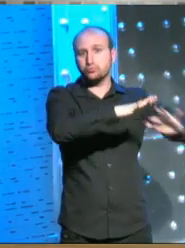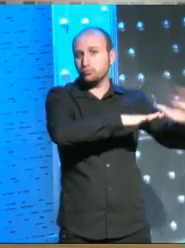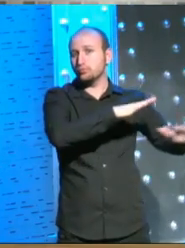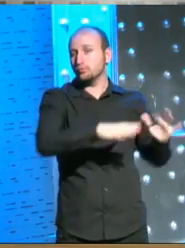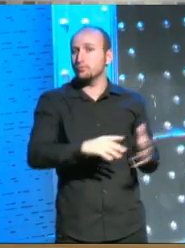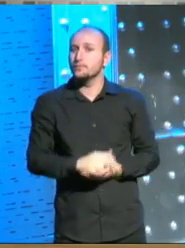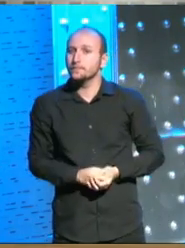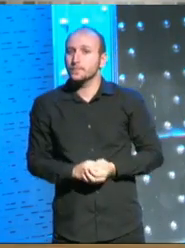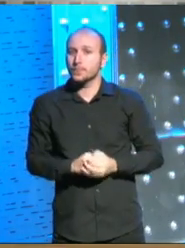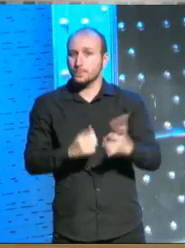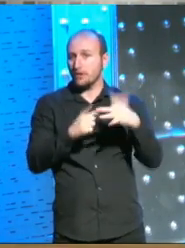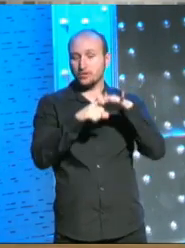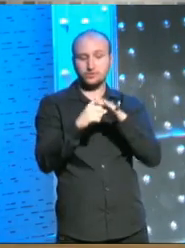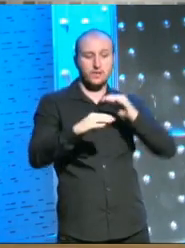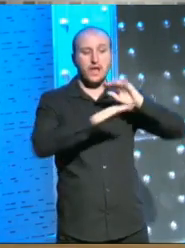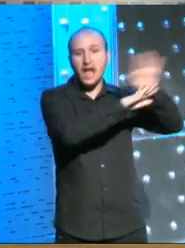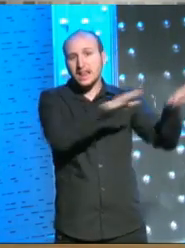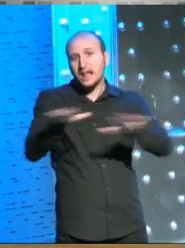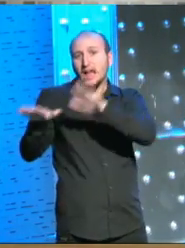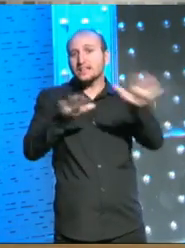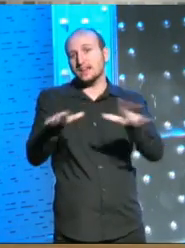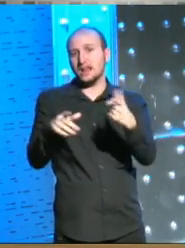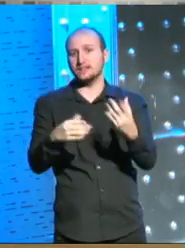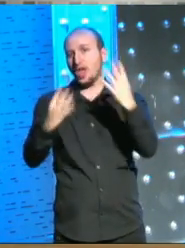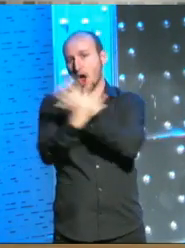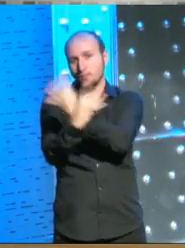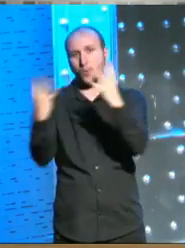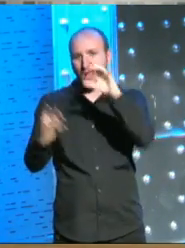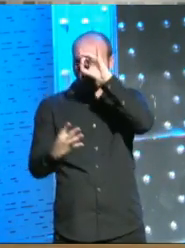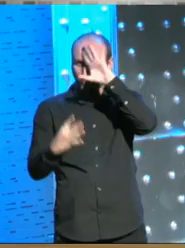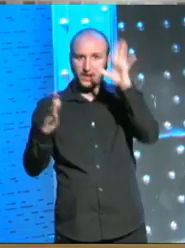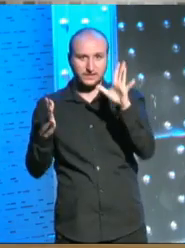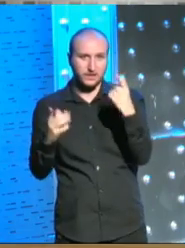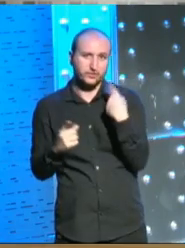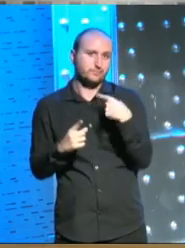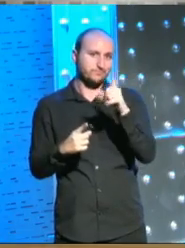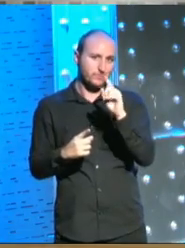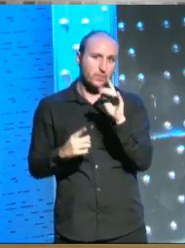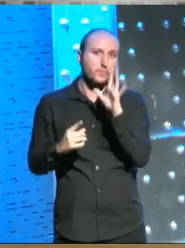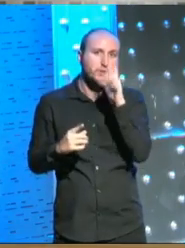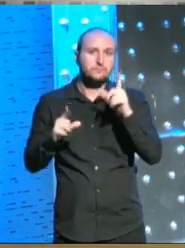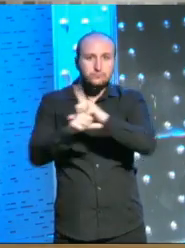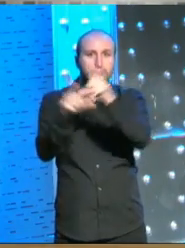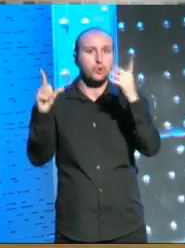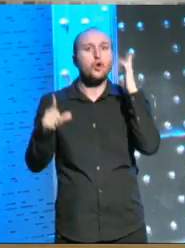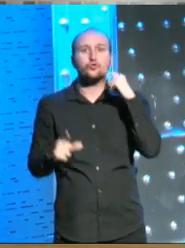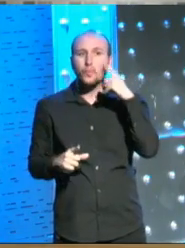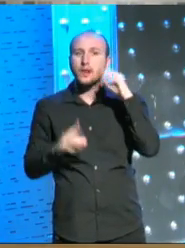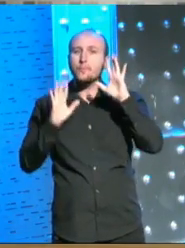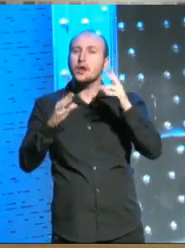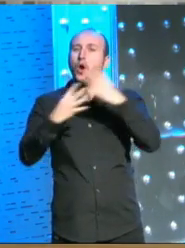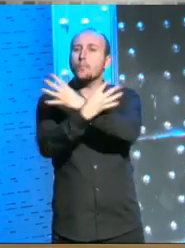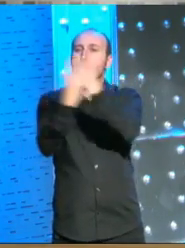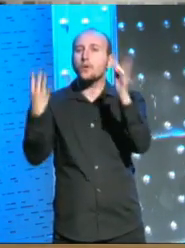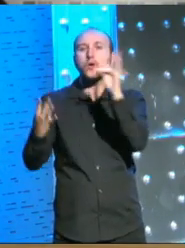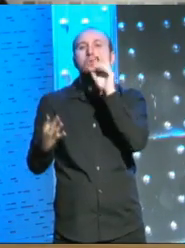movimiento lateral no era una sorpresa para el público que estaba acostumbrado a verlo en la linterna mágica. Lo que nunca había visto el público